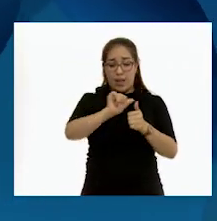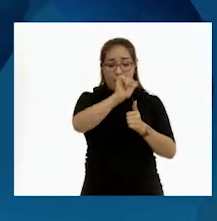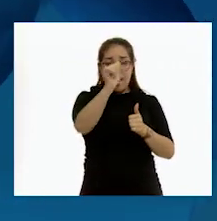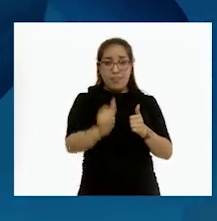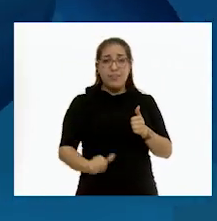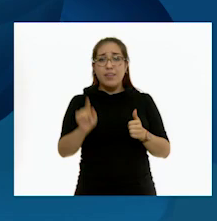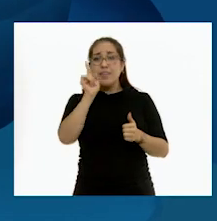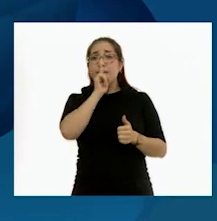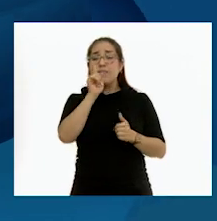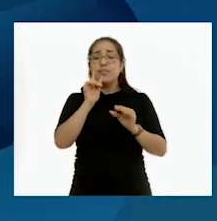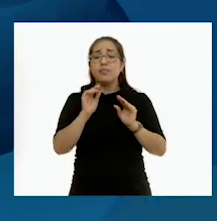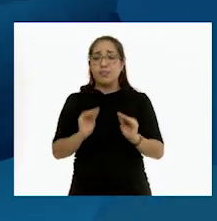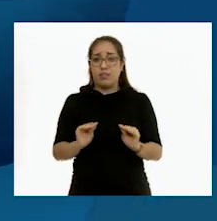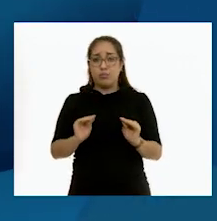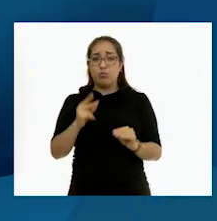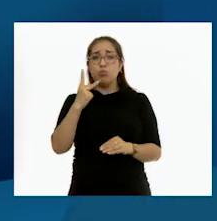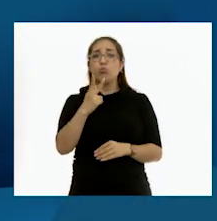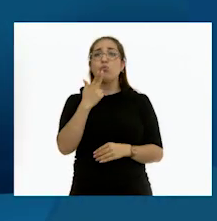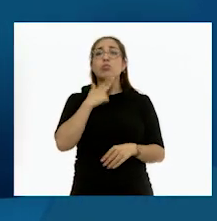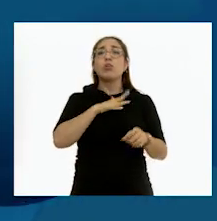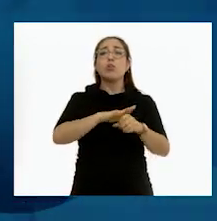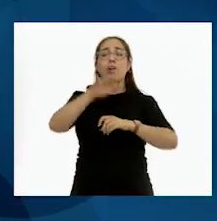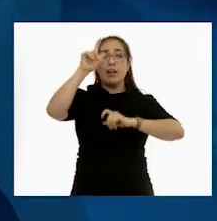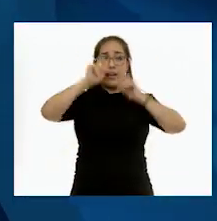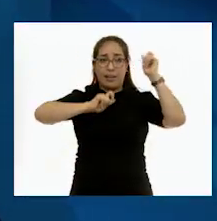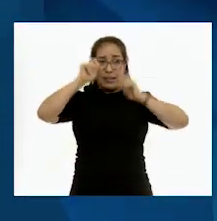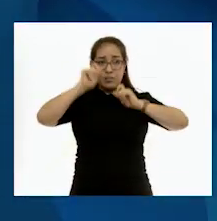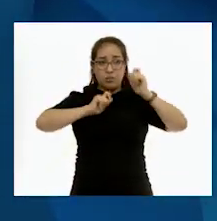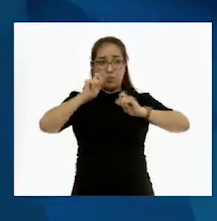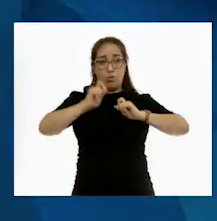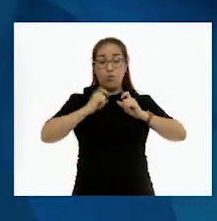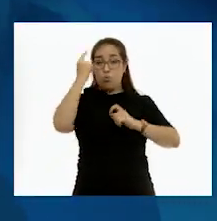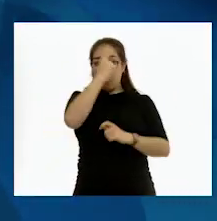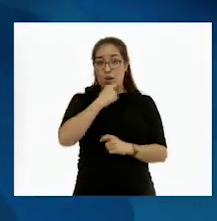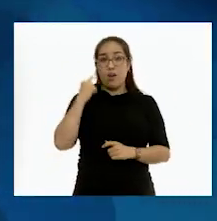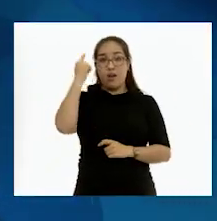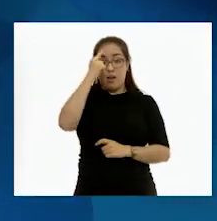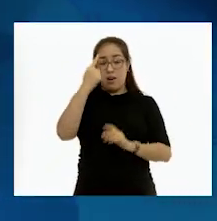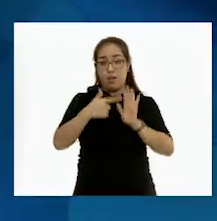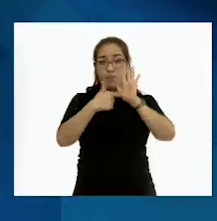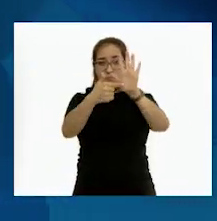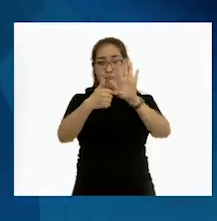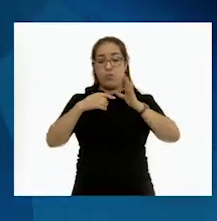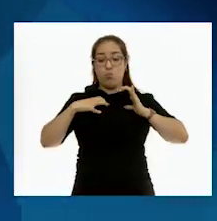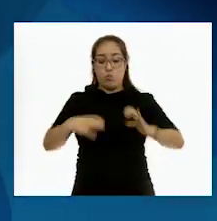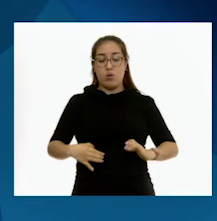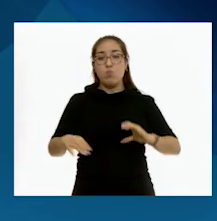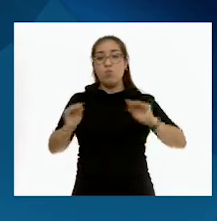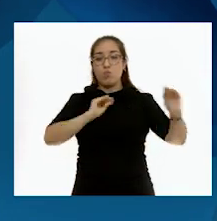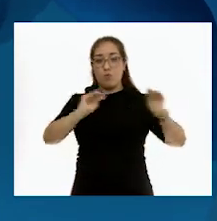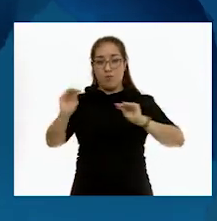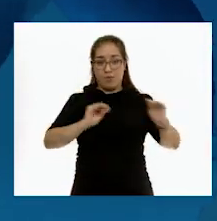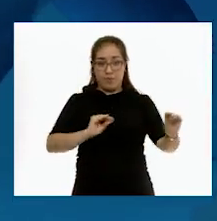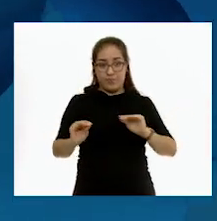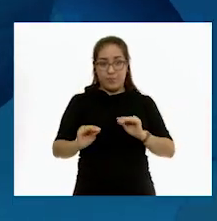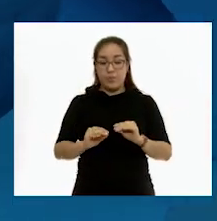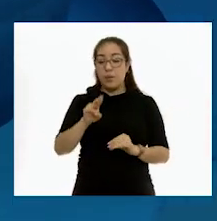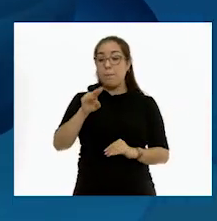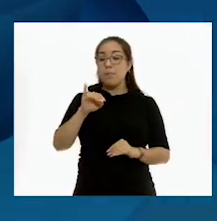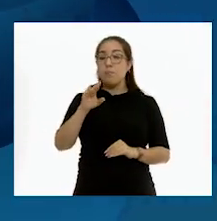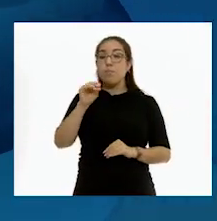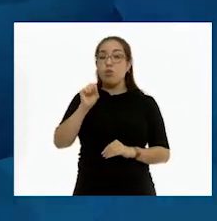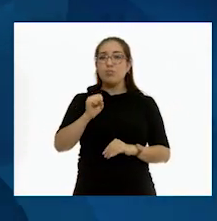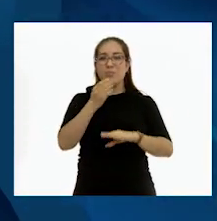sus herramientas básicas son los gestos, la expresión facial y el lenguaje corporal. Los mimos